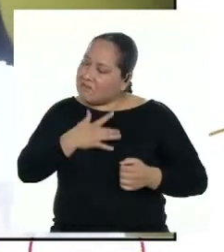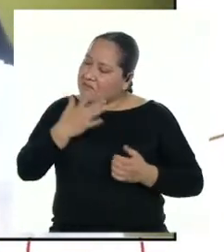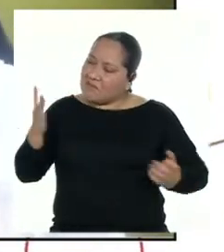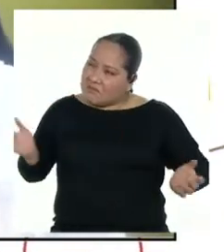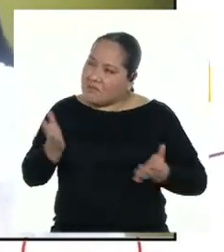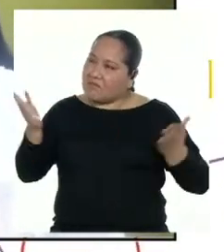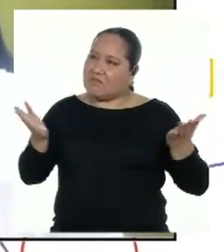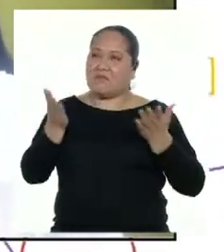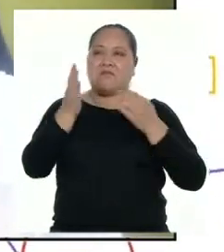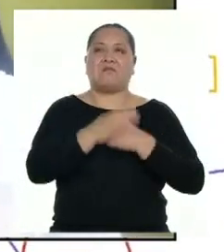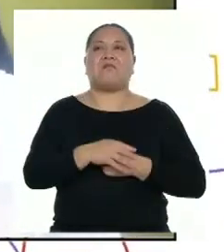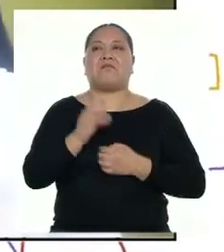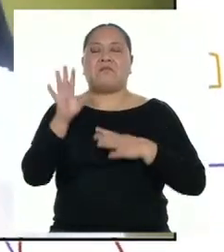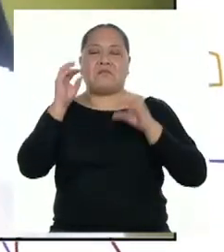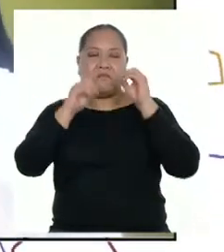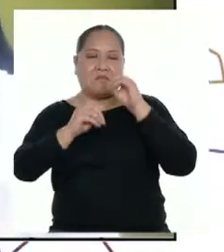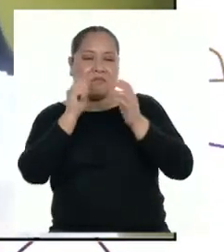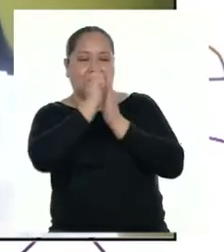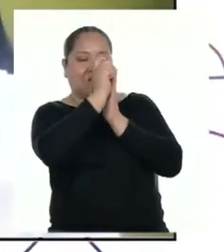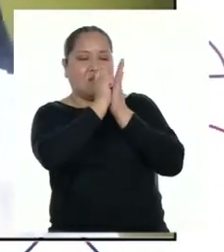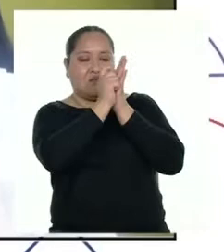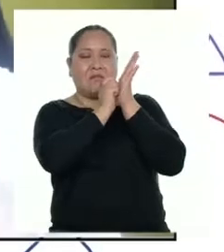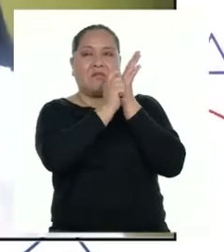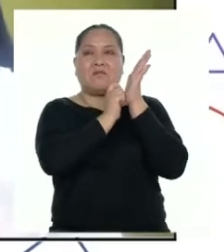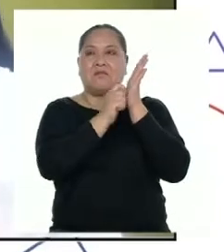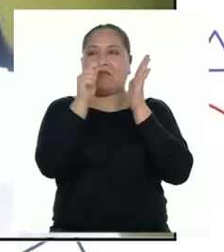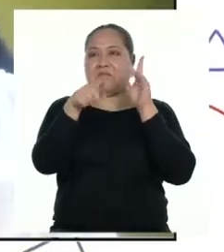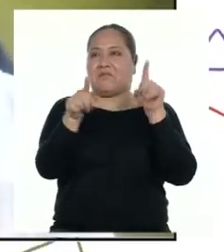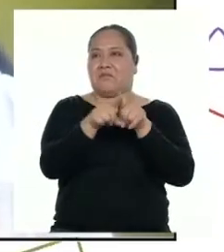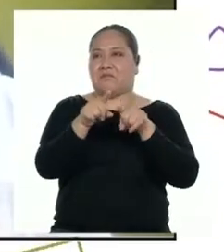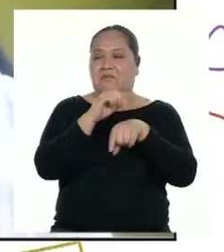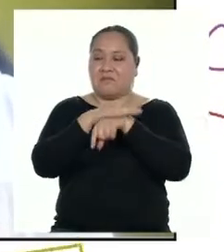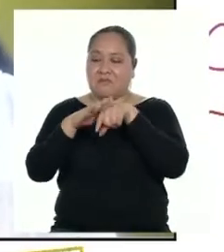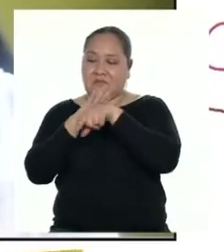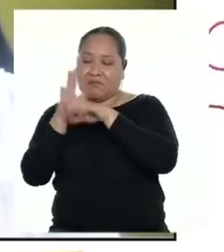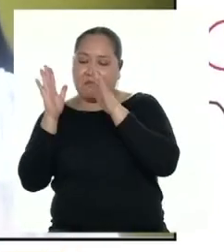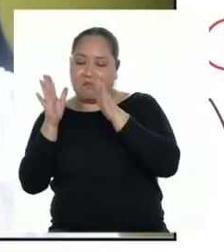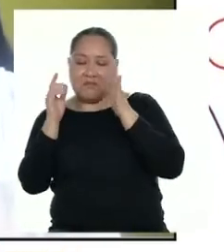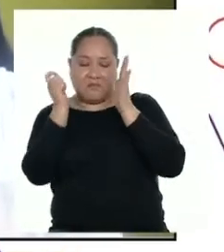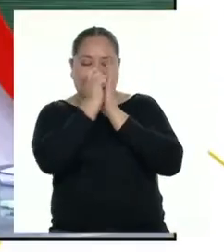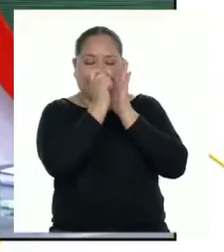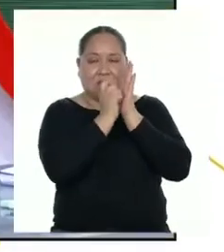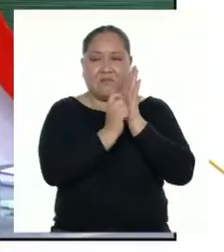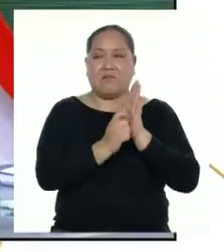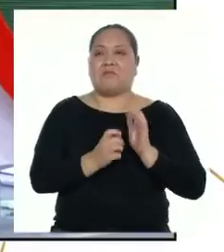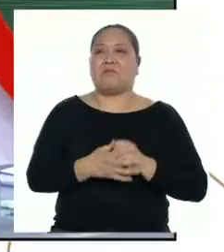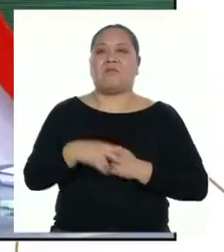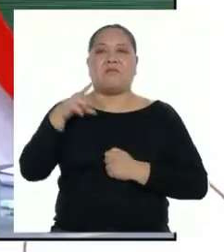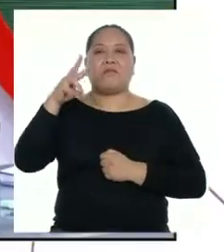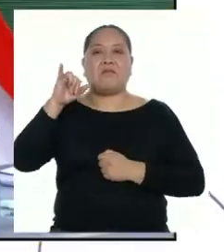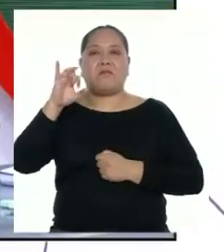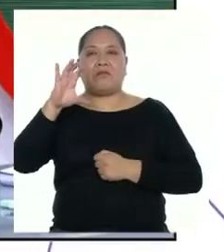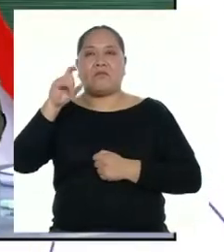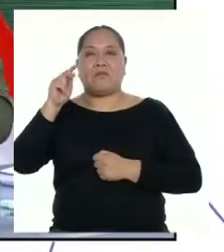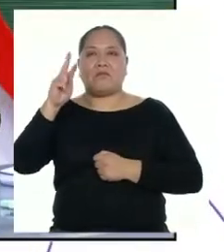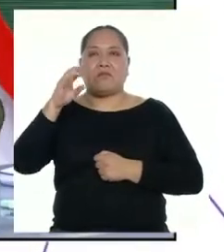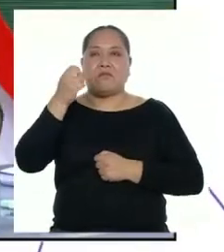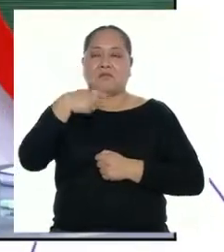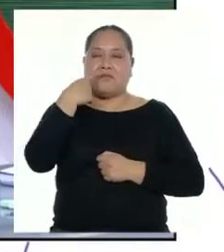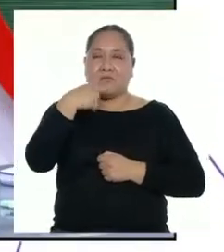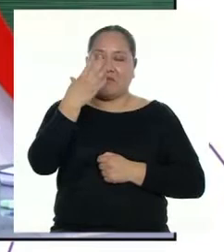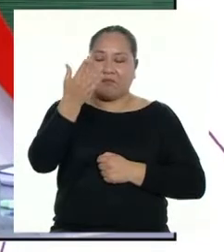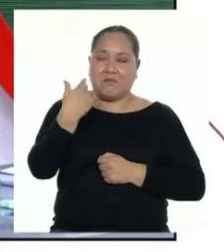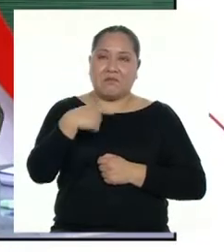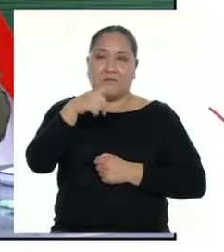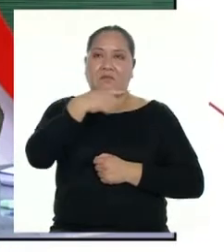entusiasmo y ánimo de producir más textos y de realizar el plan de mejora propuesto. Víctor, cuéntanos, ¿te gusta